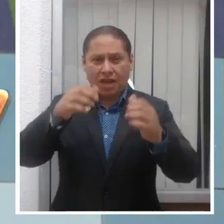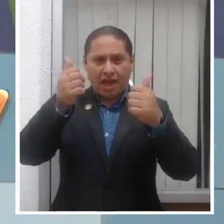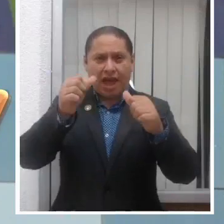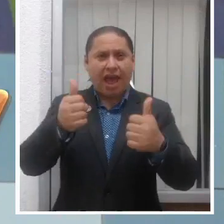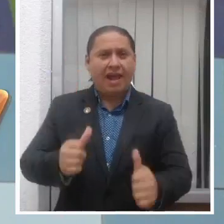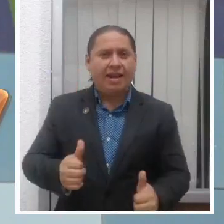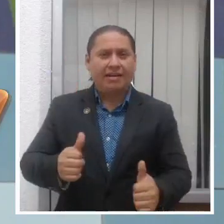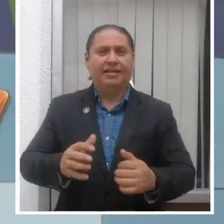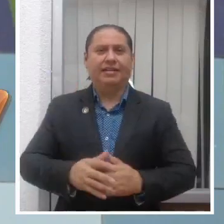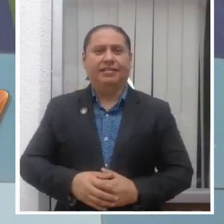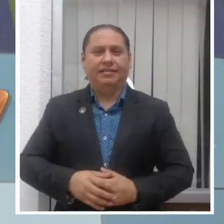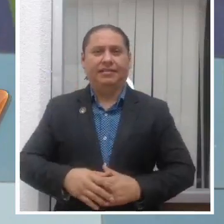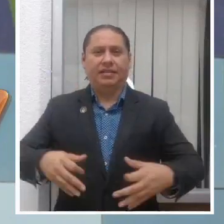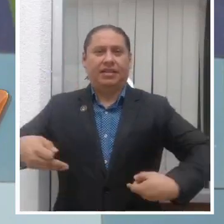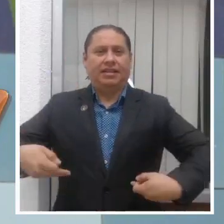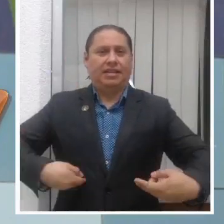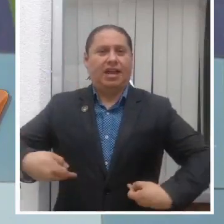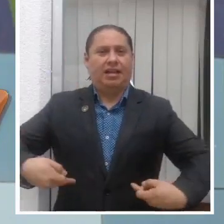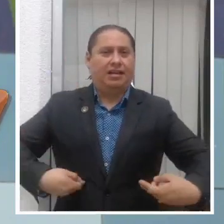escénicas.